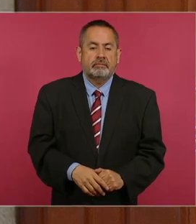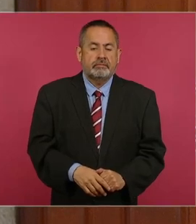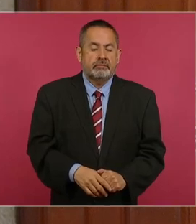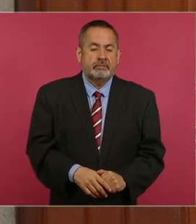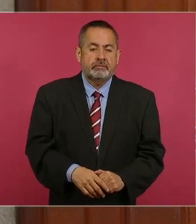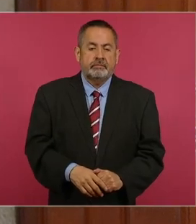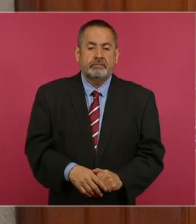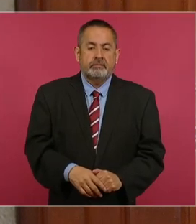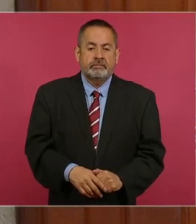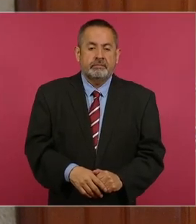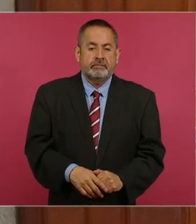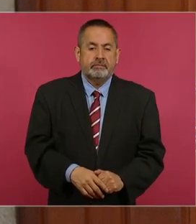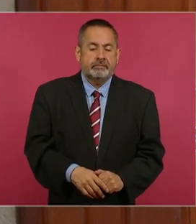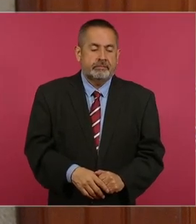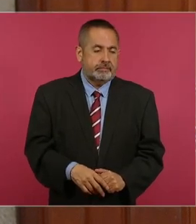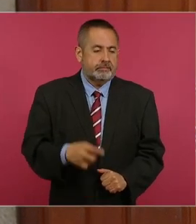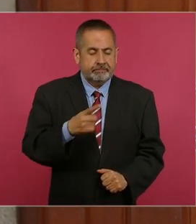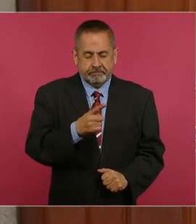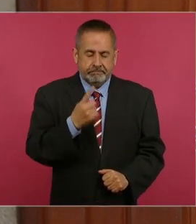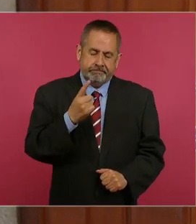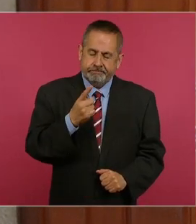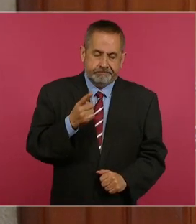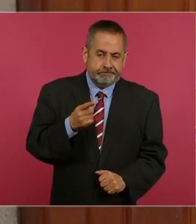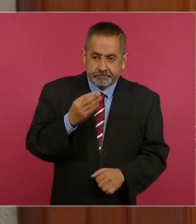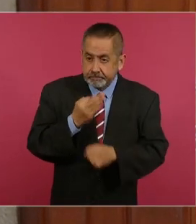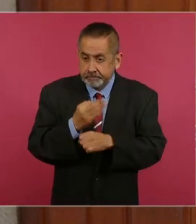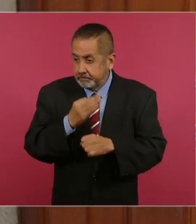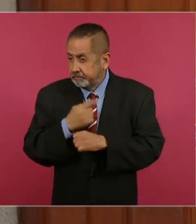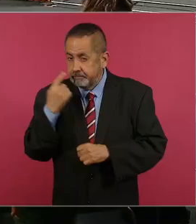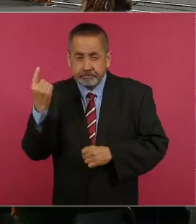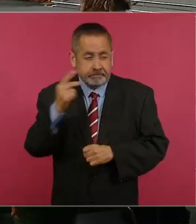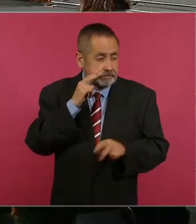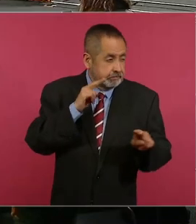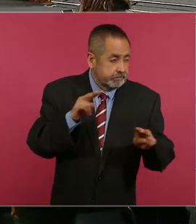es algo excepcional lo que estamos viviendo,